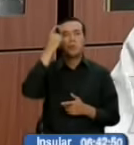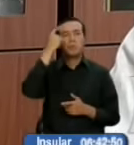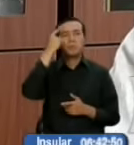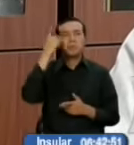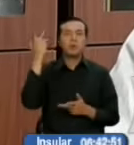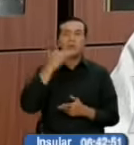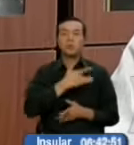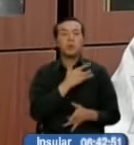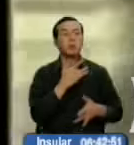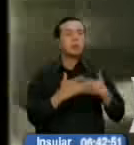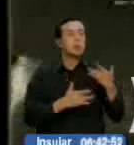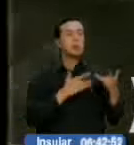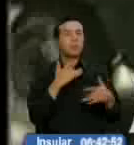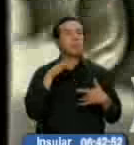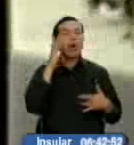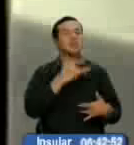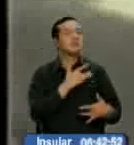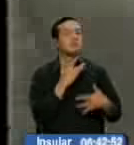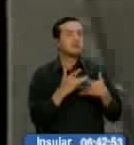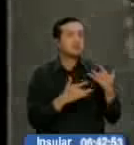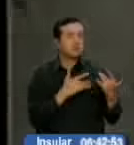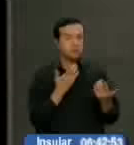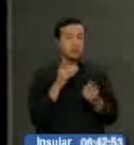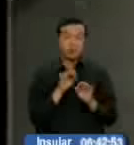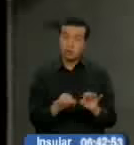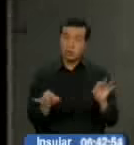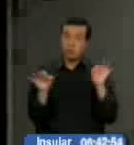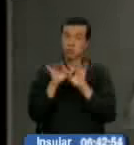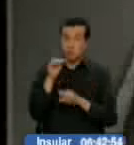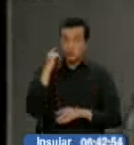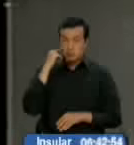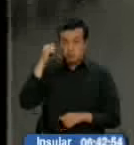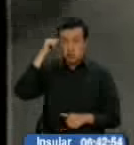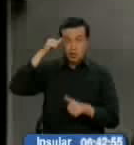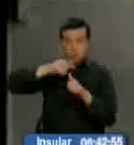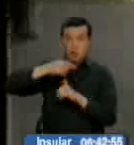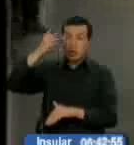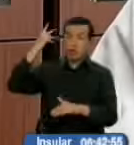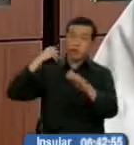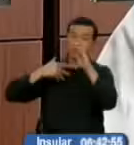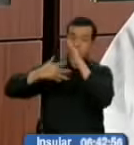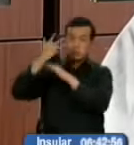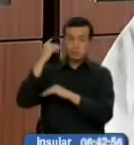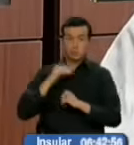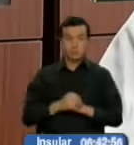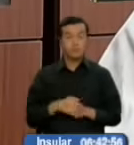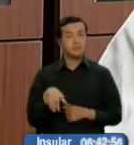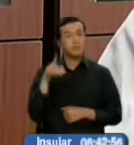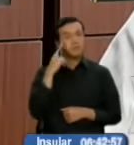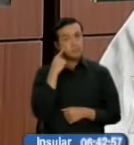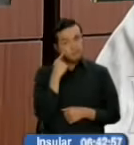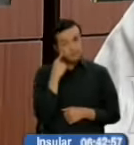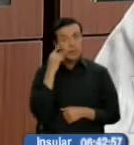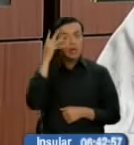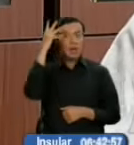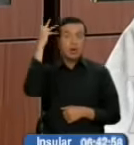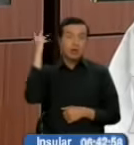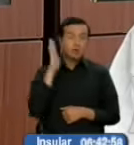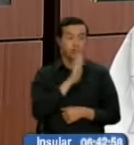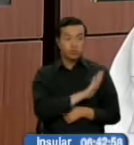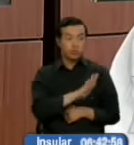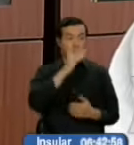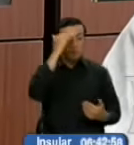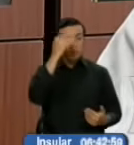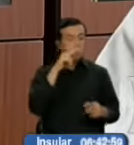la emotividad, ¿no? Y explica que es importante acudir a la memoria histórica de nuestro país. Habrá que ahondar en el pasado de esos